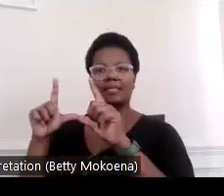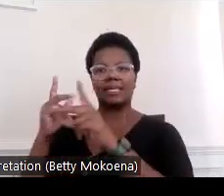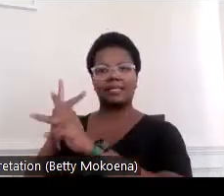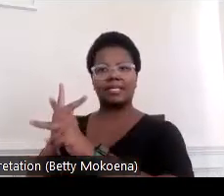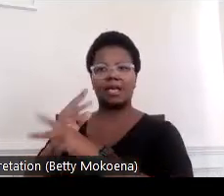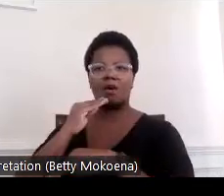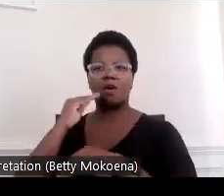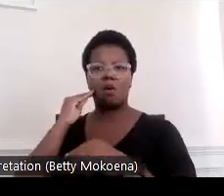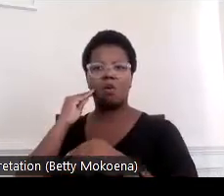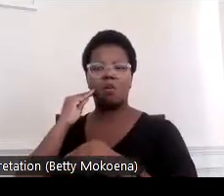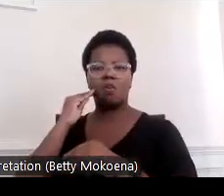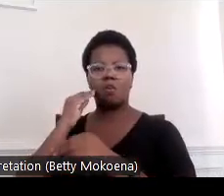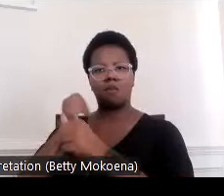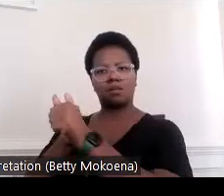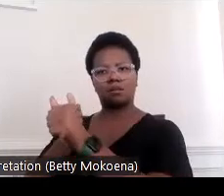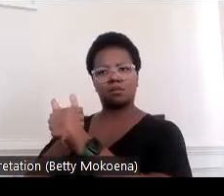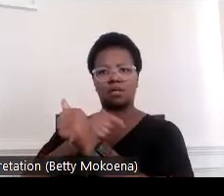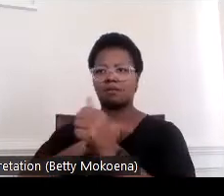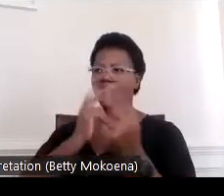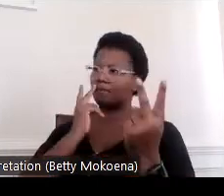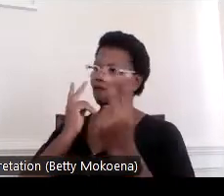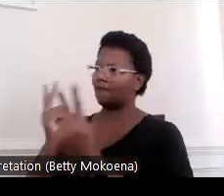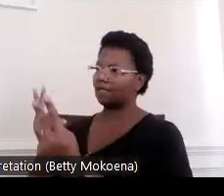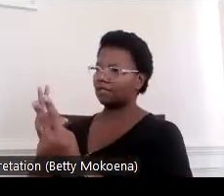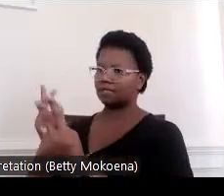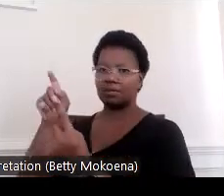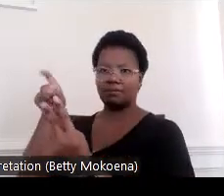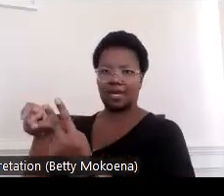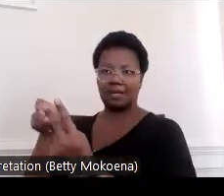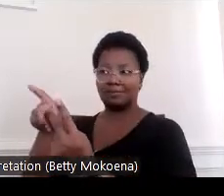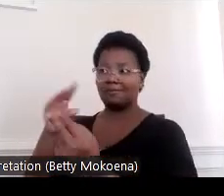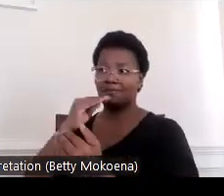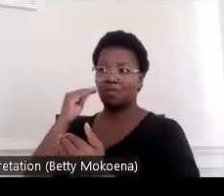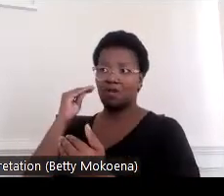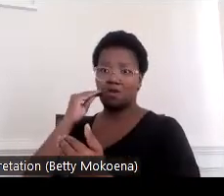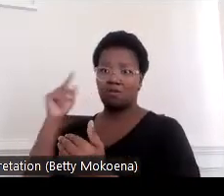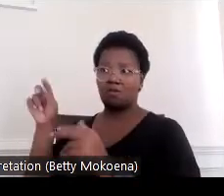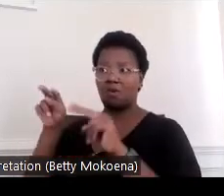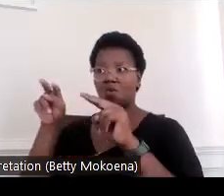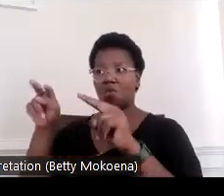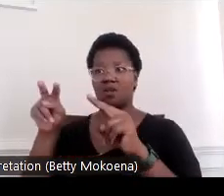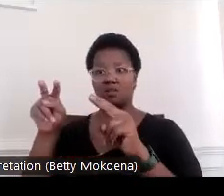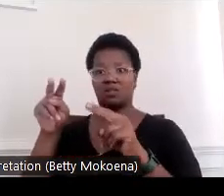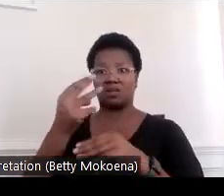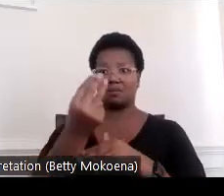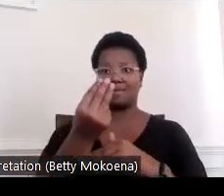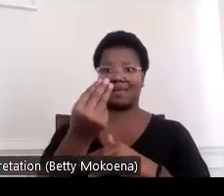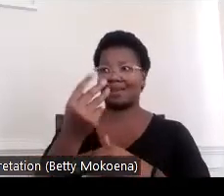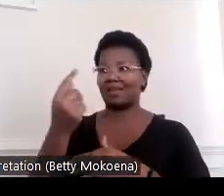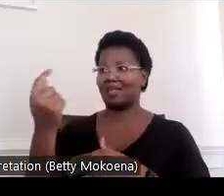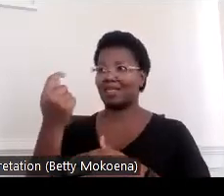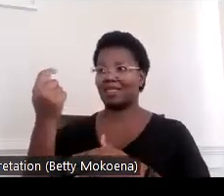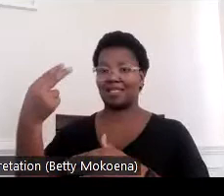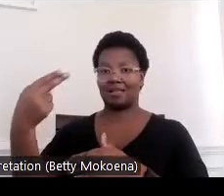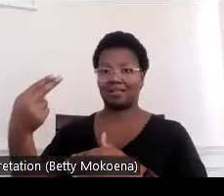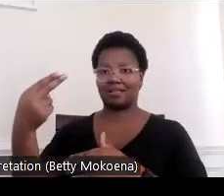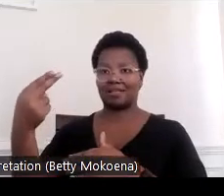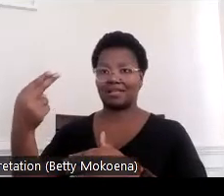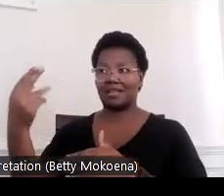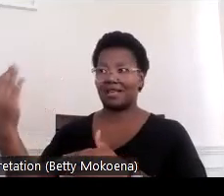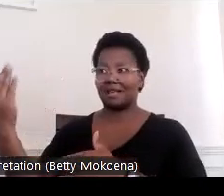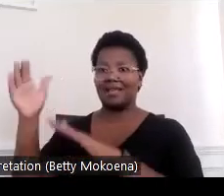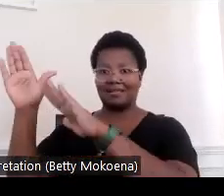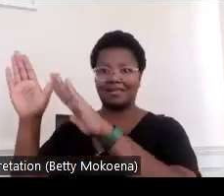a decidir vivir en una instalación de de cuidados ellos deberían poder ir a visitar